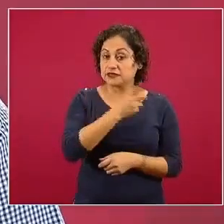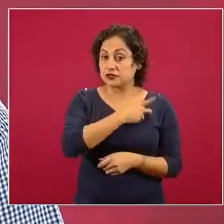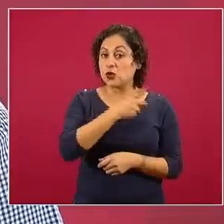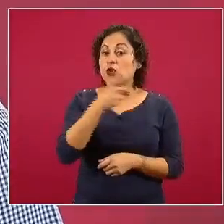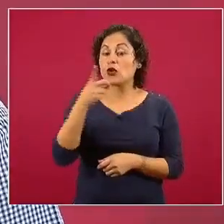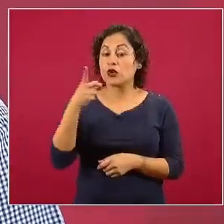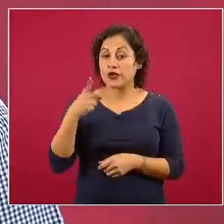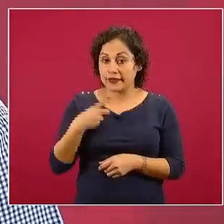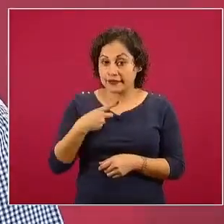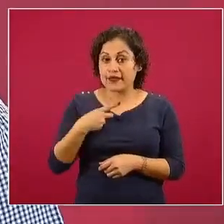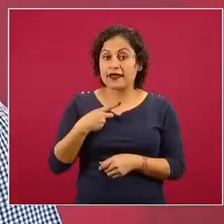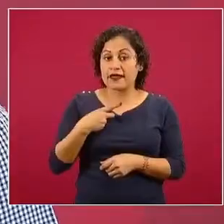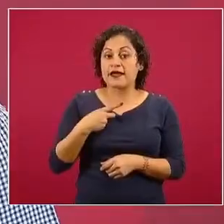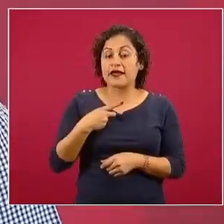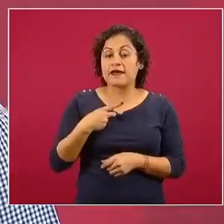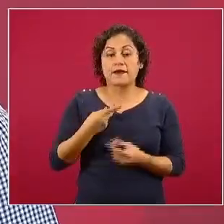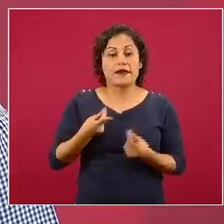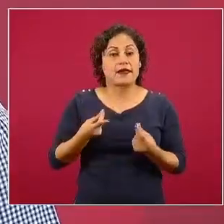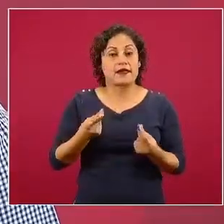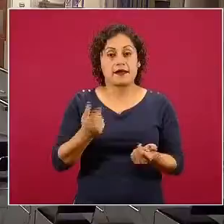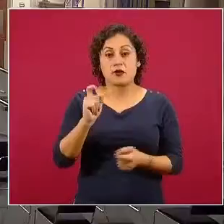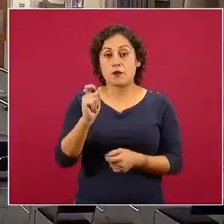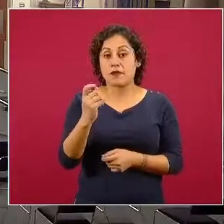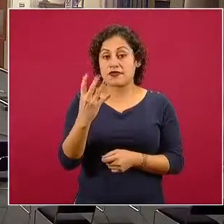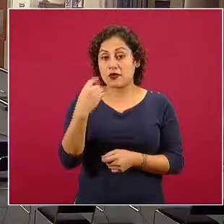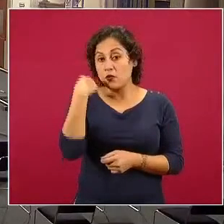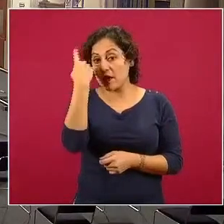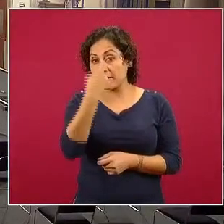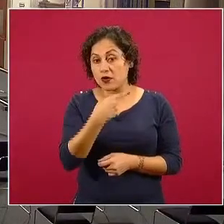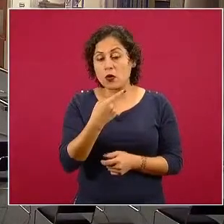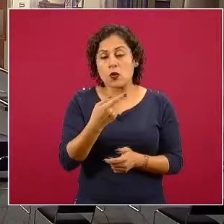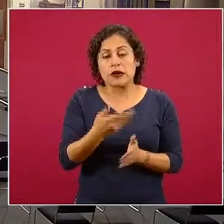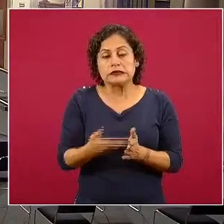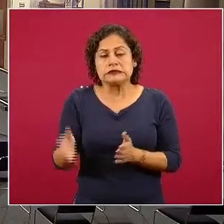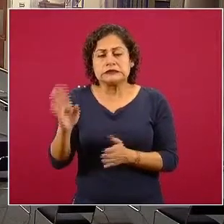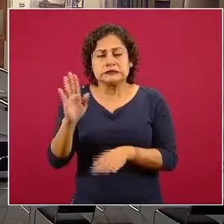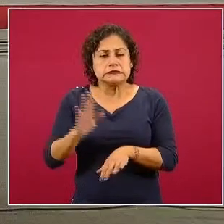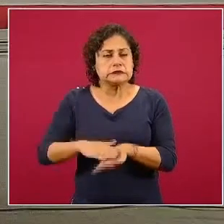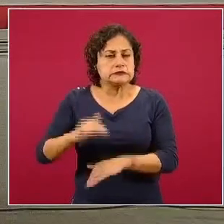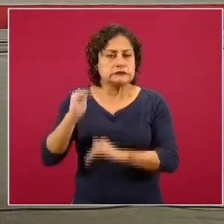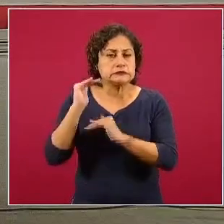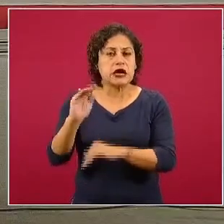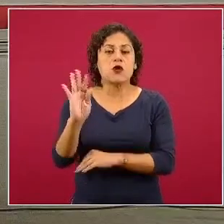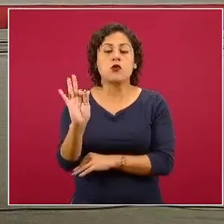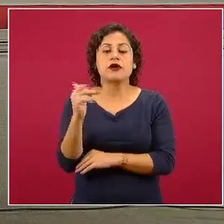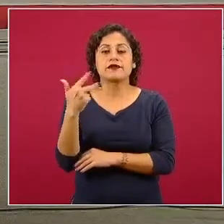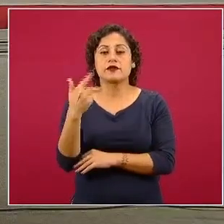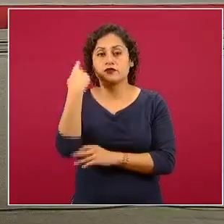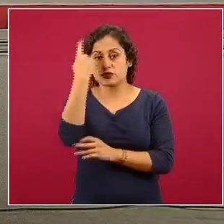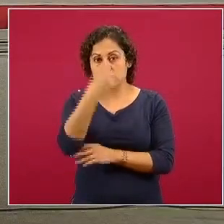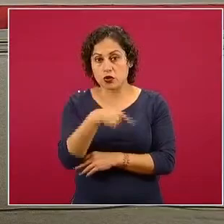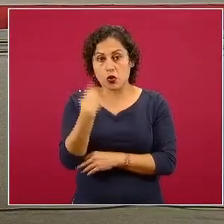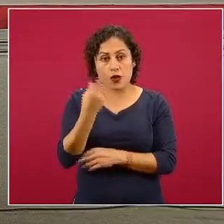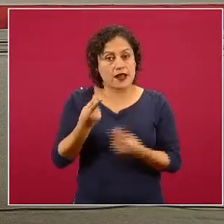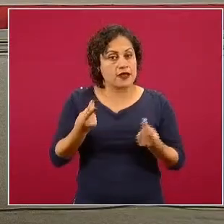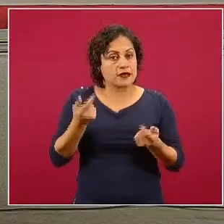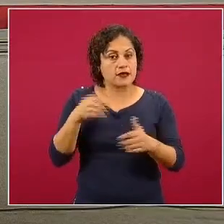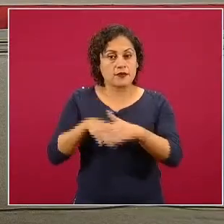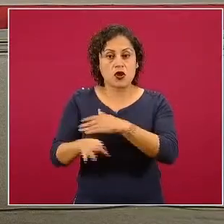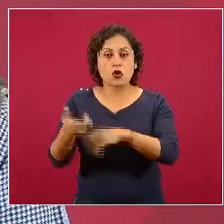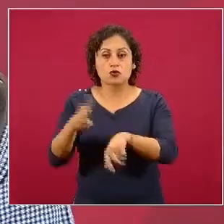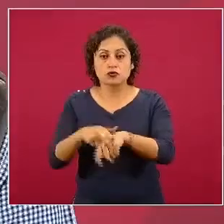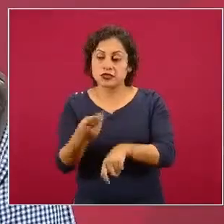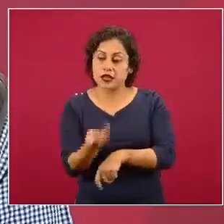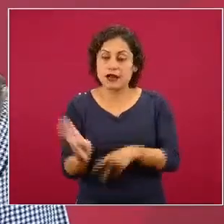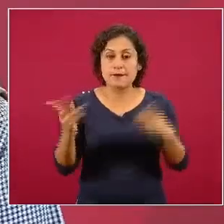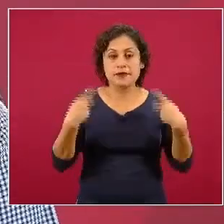en las primeras 24, máximo 48 horas, precisamente para que sea un grupo, un equipo de profesionales de la salud